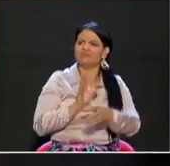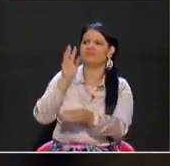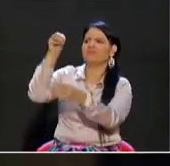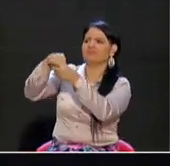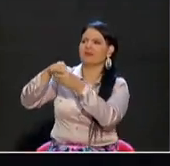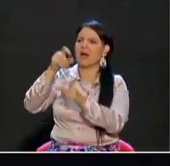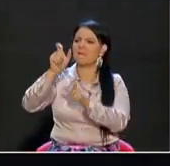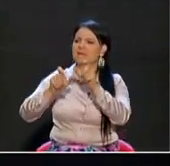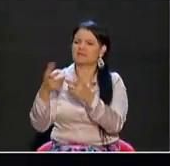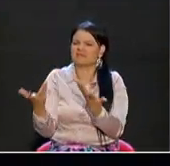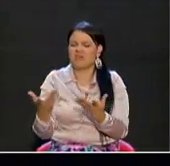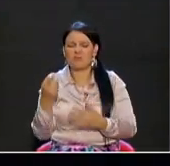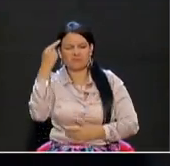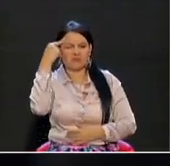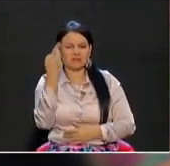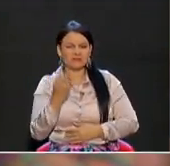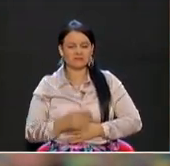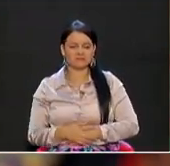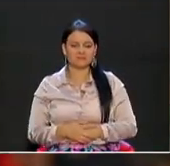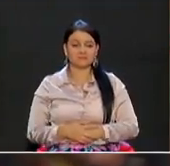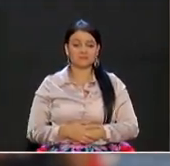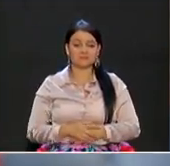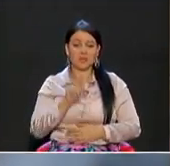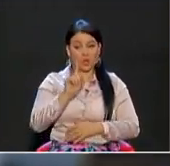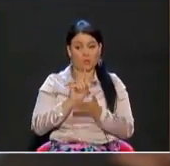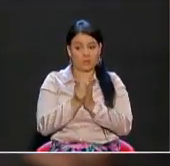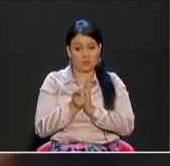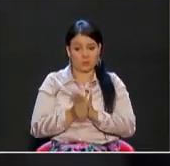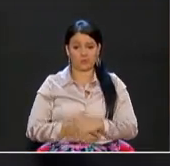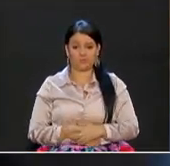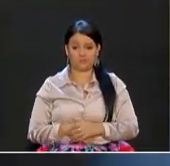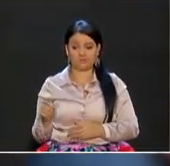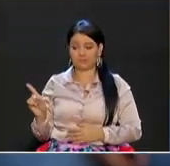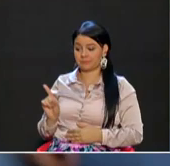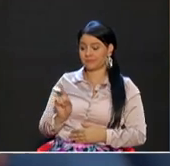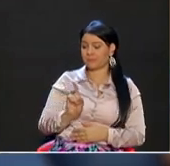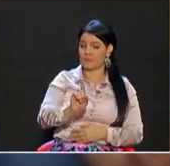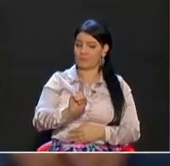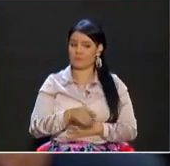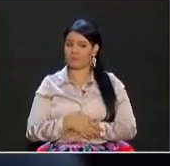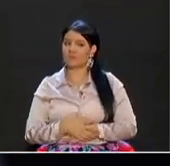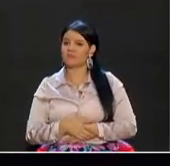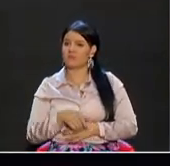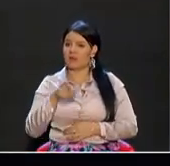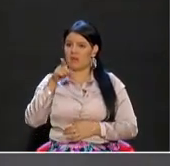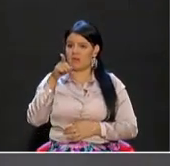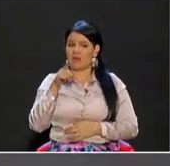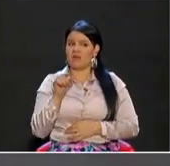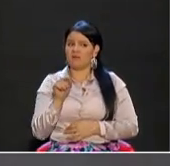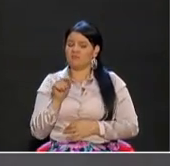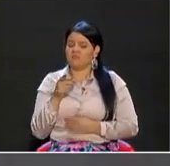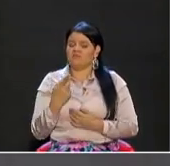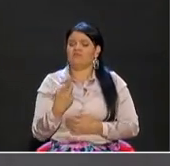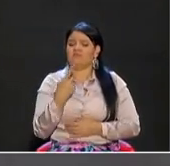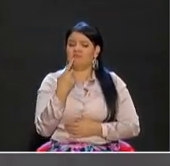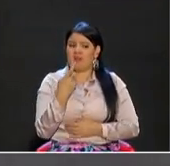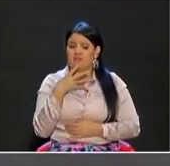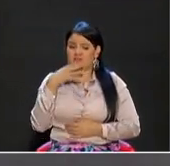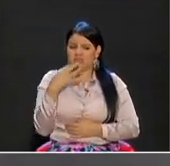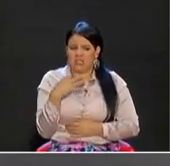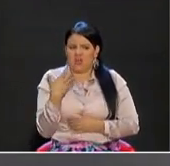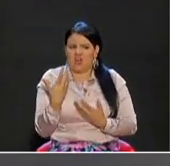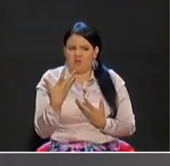un minuto para la respuesta o es que claro él es crítico porque ha sido incapaz de responder